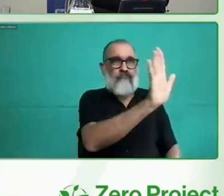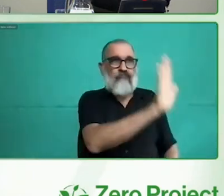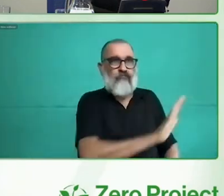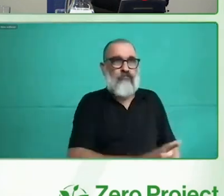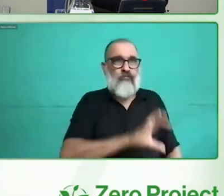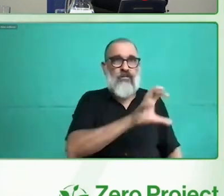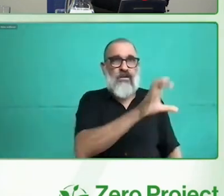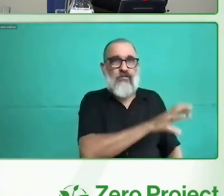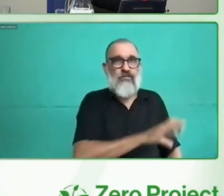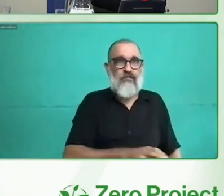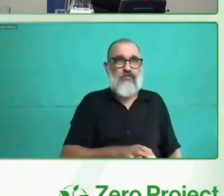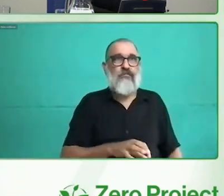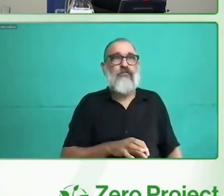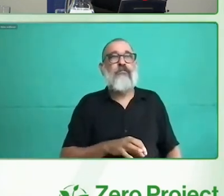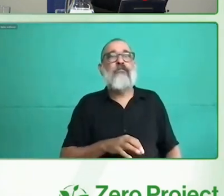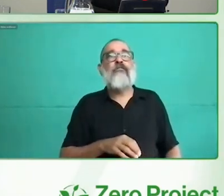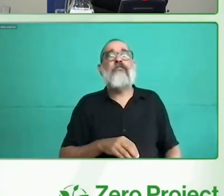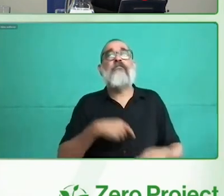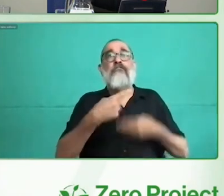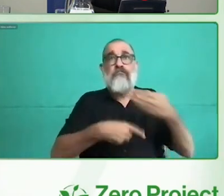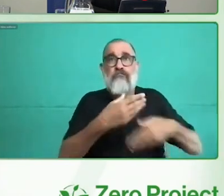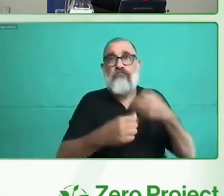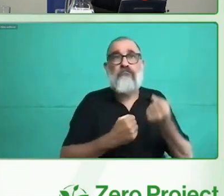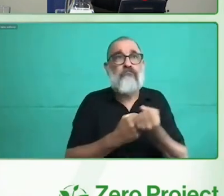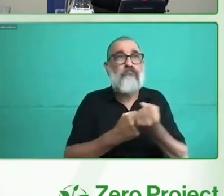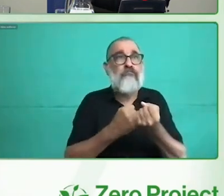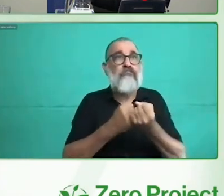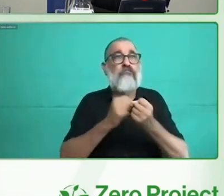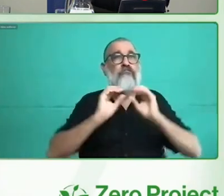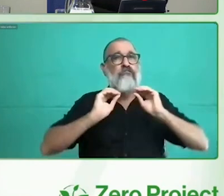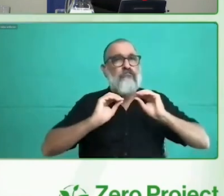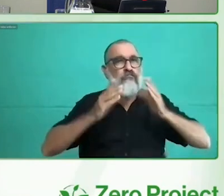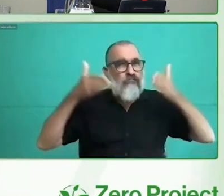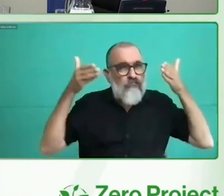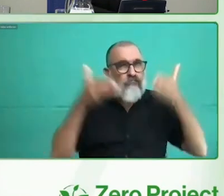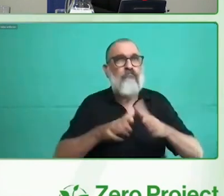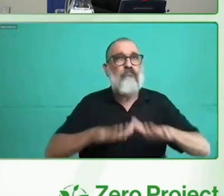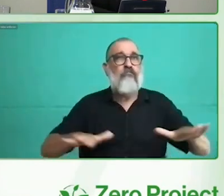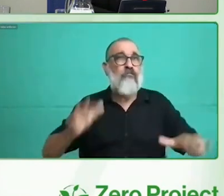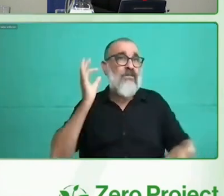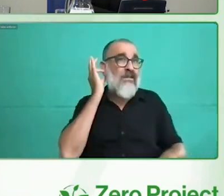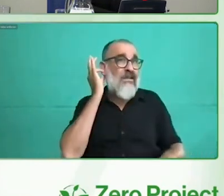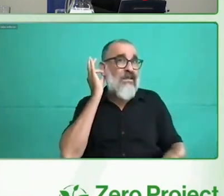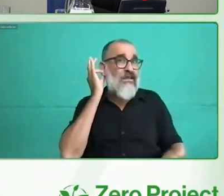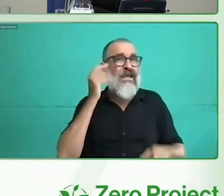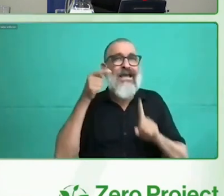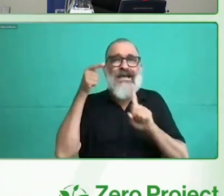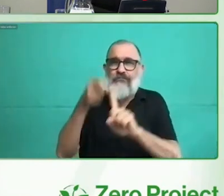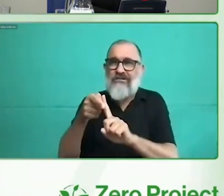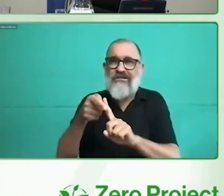generan beneficios en materia de empleabilidad y emprendedurismo. No simplemente